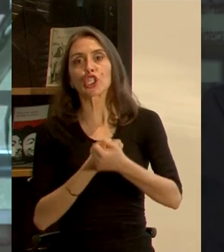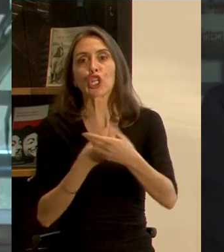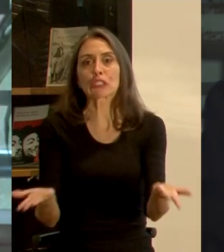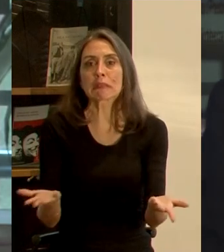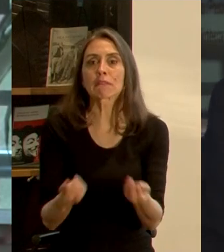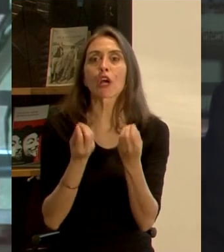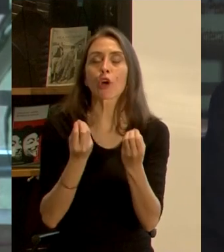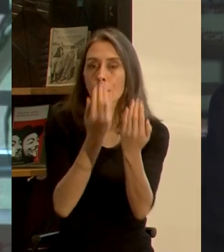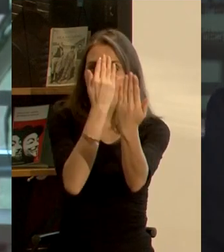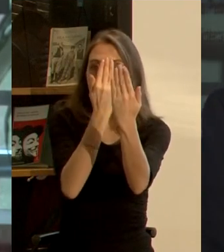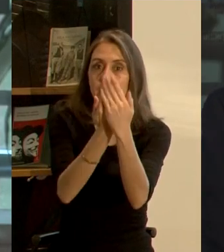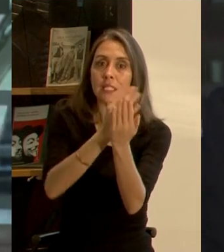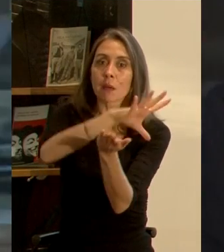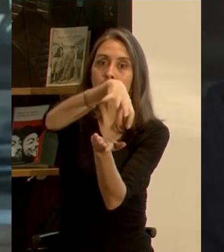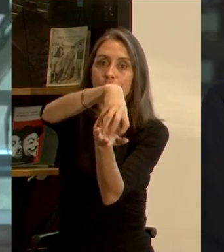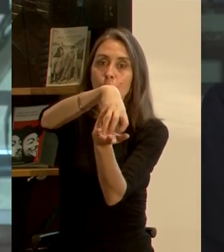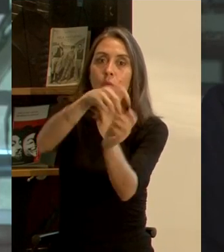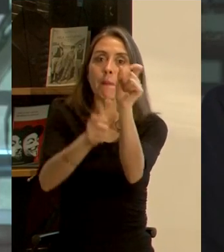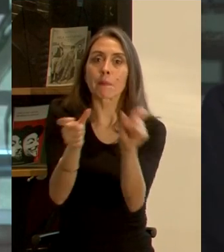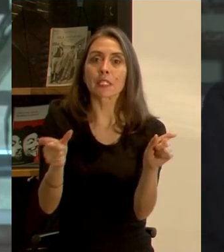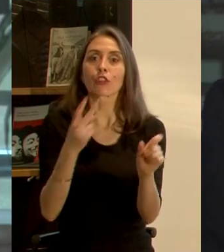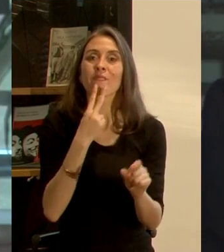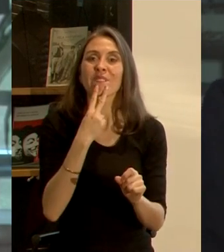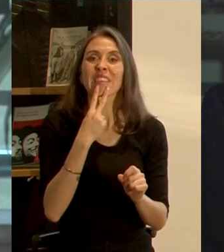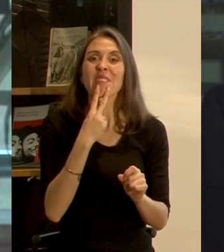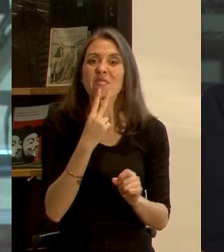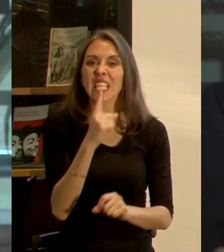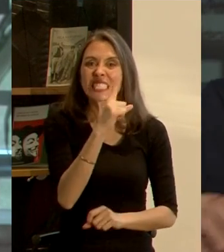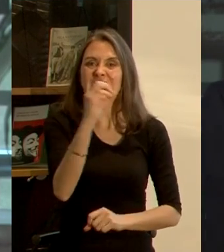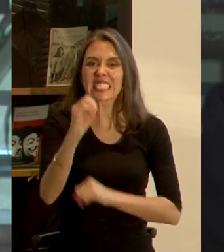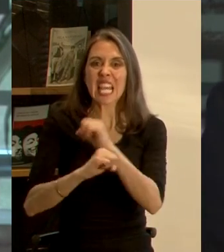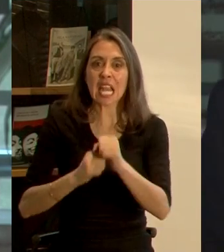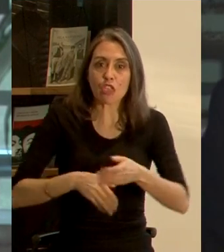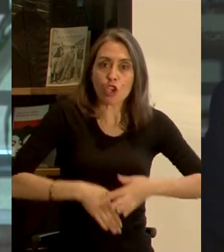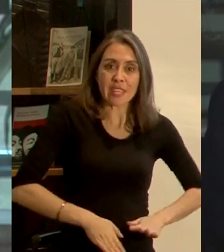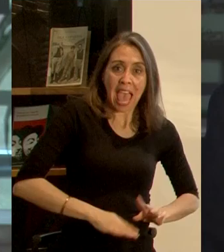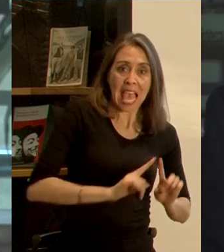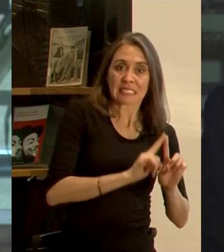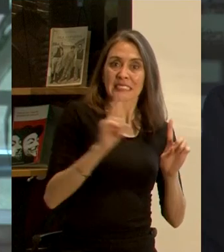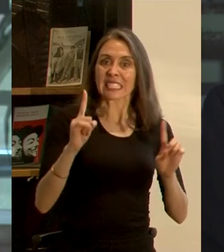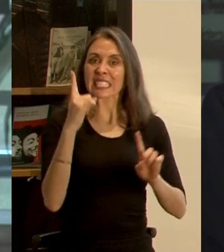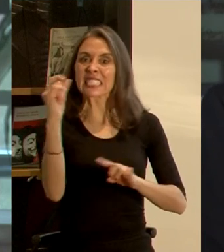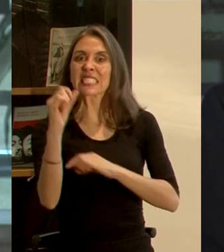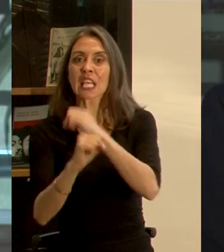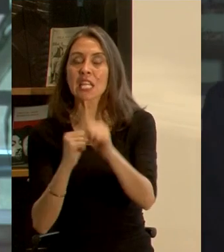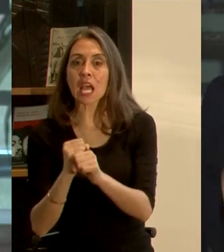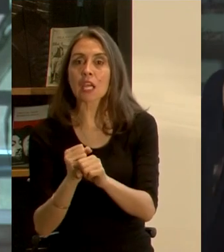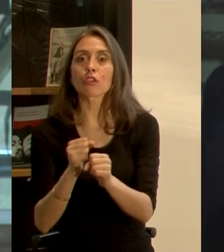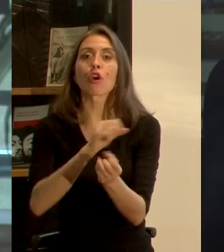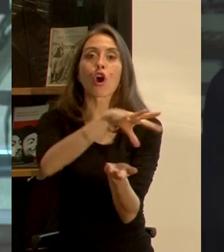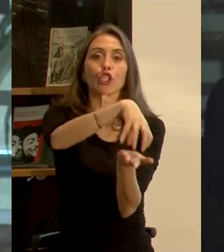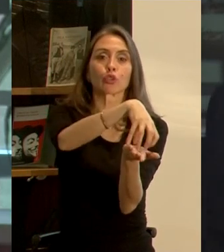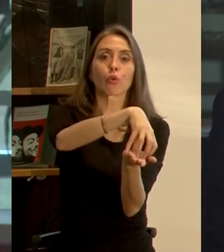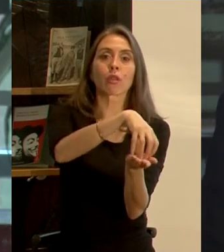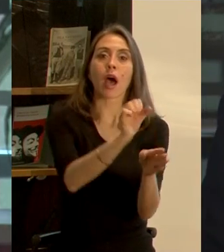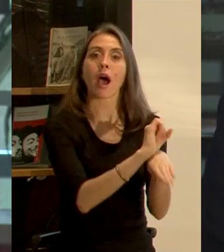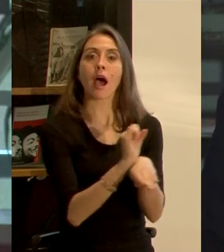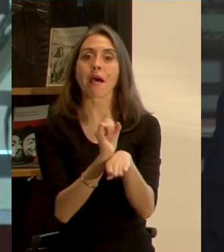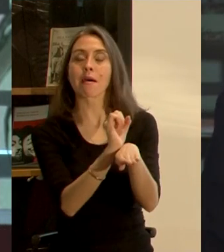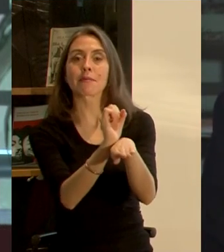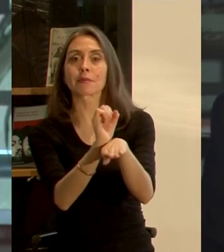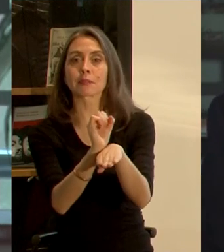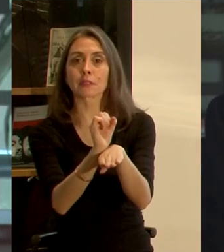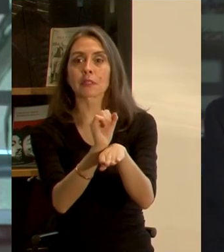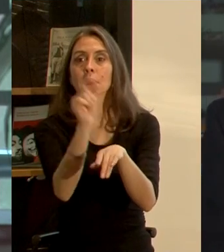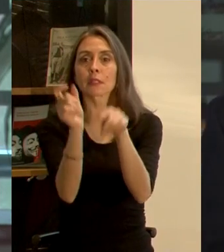¿Cómo se enfrenta una ciudad donde las personas van a vivir 100 años más? ¿Van a seguir siendo las ciudades para los autos y donde los alcaldes están más